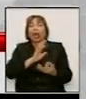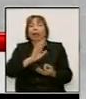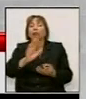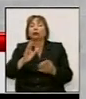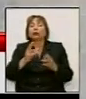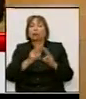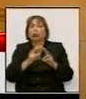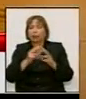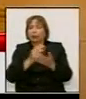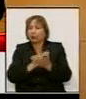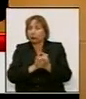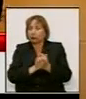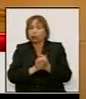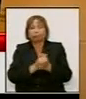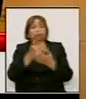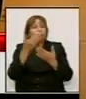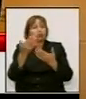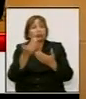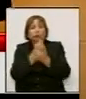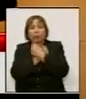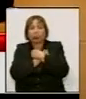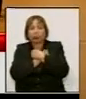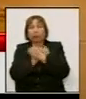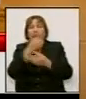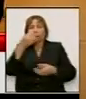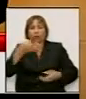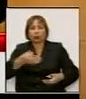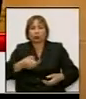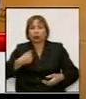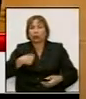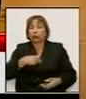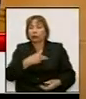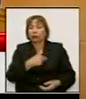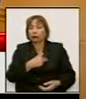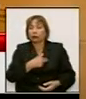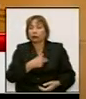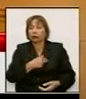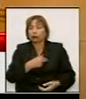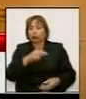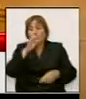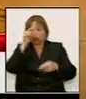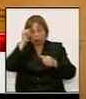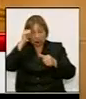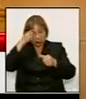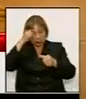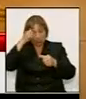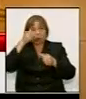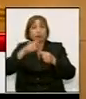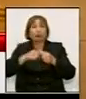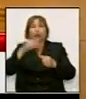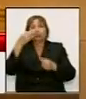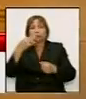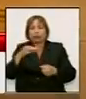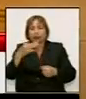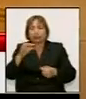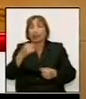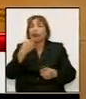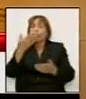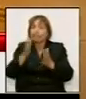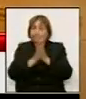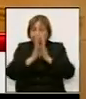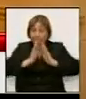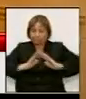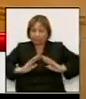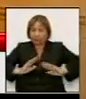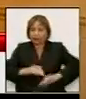y a sus amigos que lo han querido y que estoy seguro que igual que nosotros lo recordarán siempre. Descanse en paz, Juan